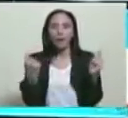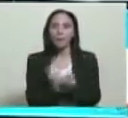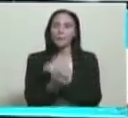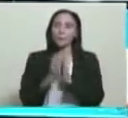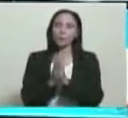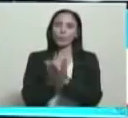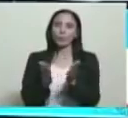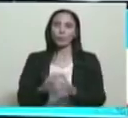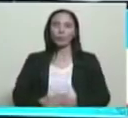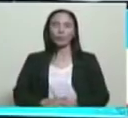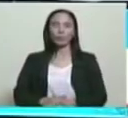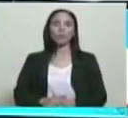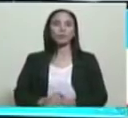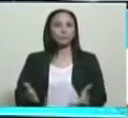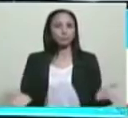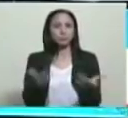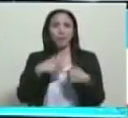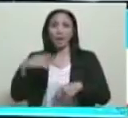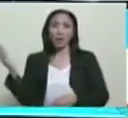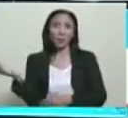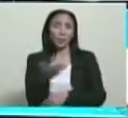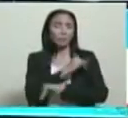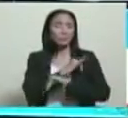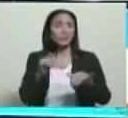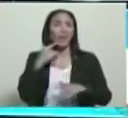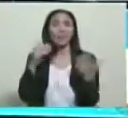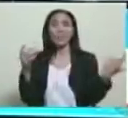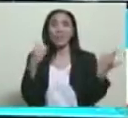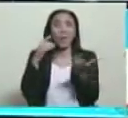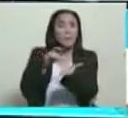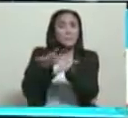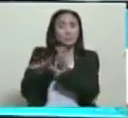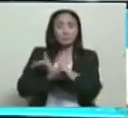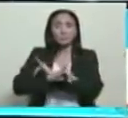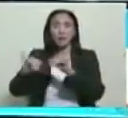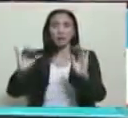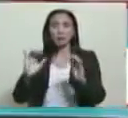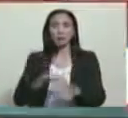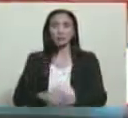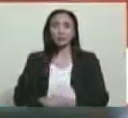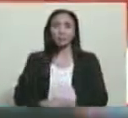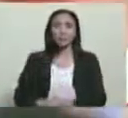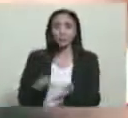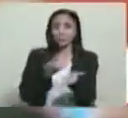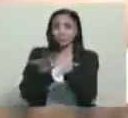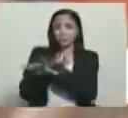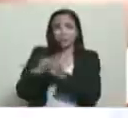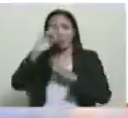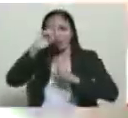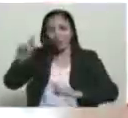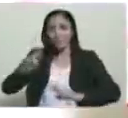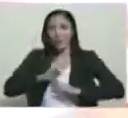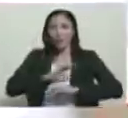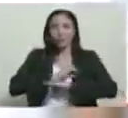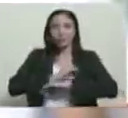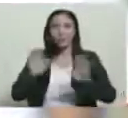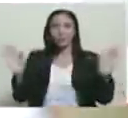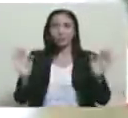rectificación, Aristóbulo, y le cortamos la cabeza, que hay que cortársela, para que aprenda a respetar al